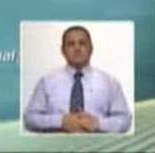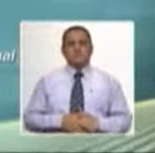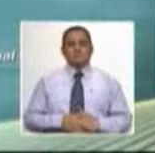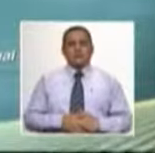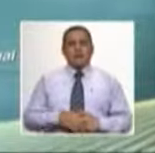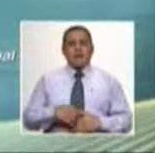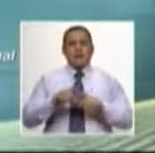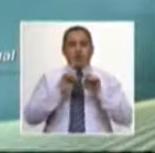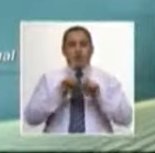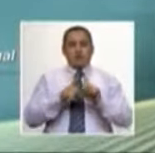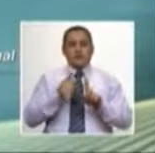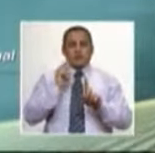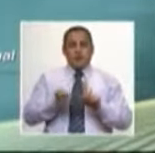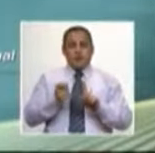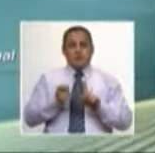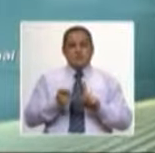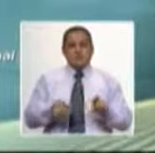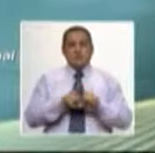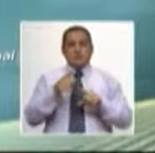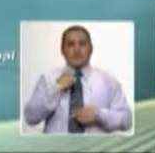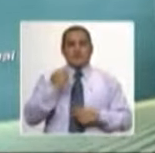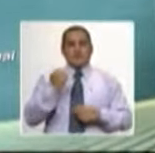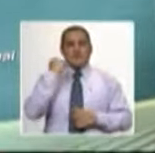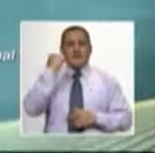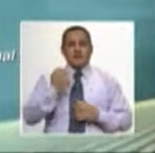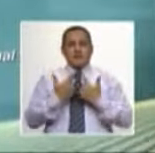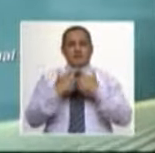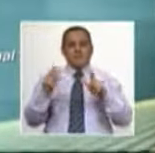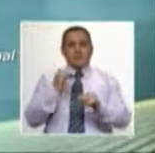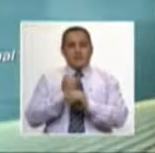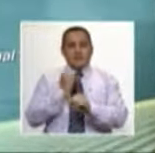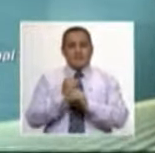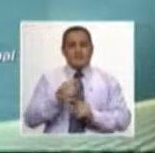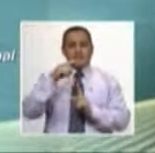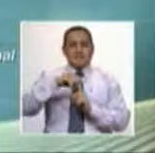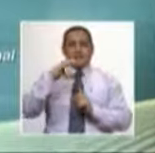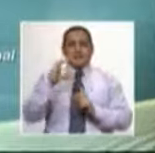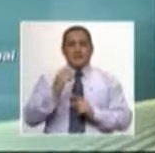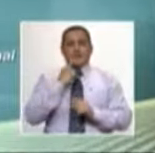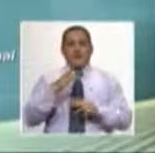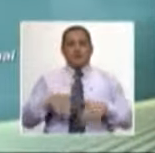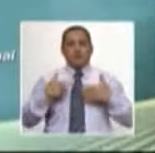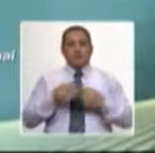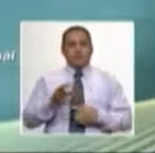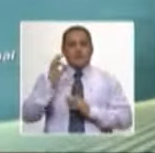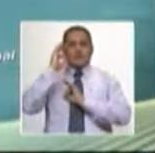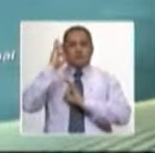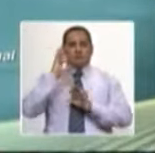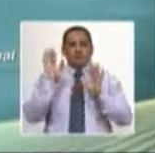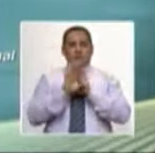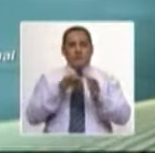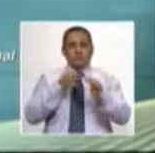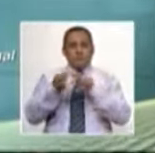Hay 11 sentencias sobre el derecho a la libertad religiosa y el Tribunal Constitucional ha podido exponer los